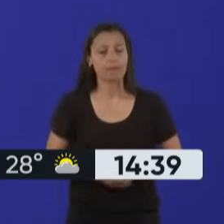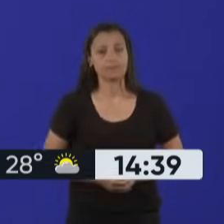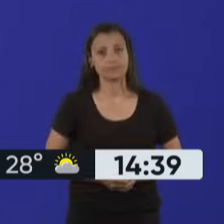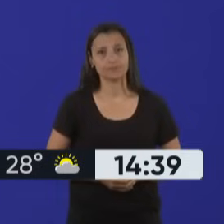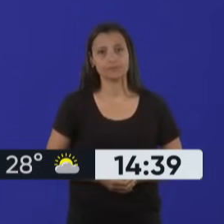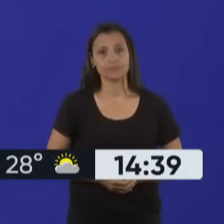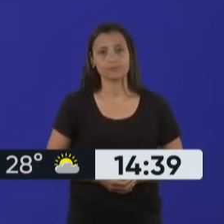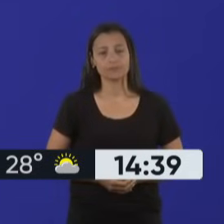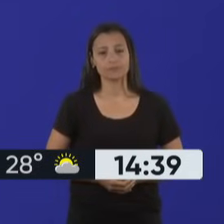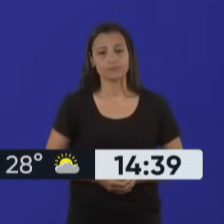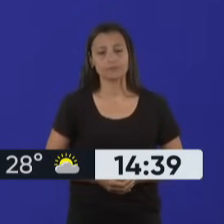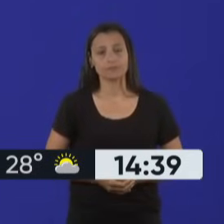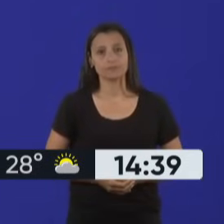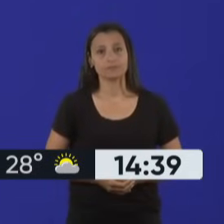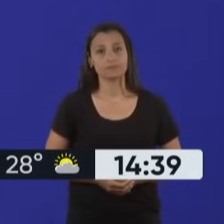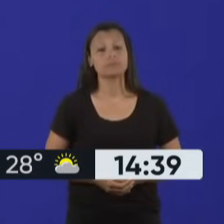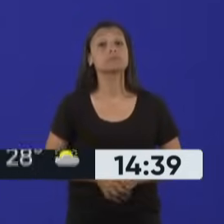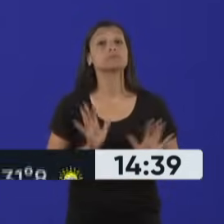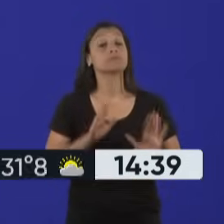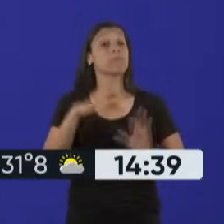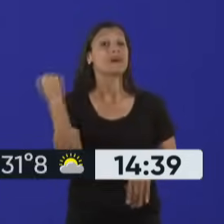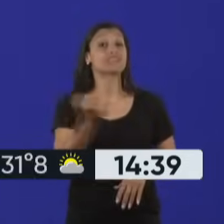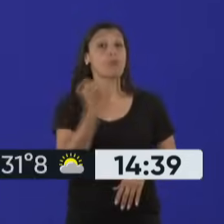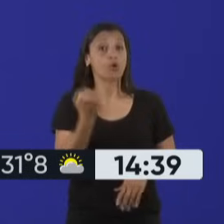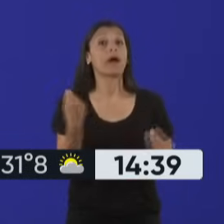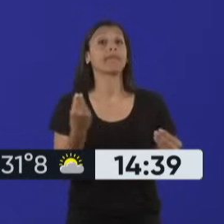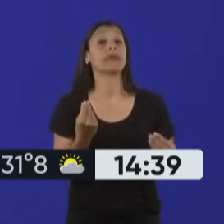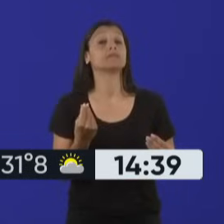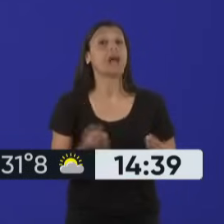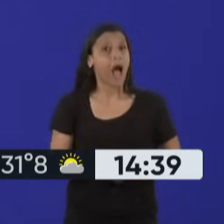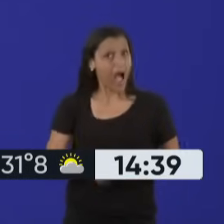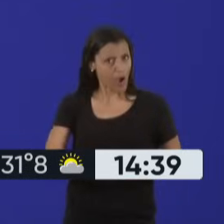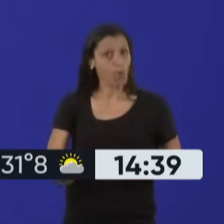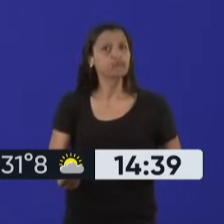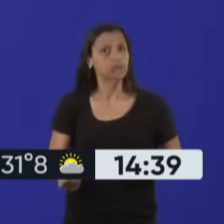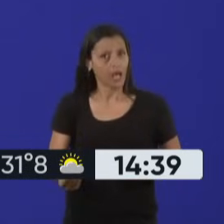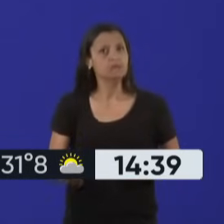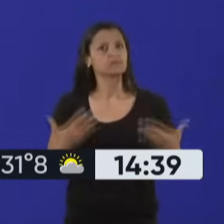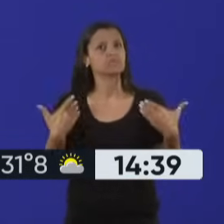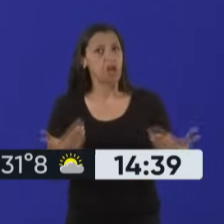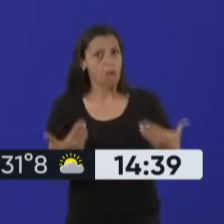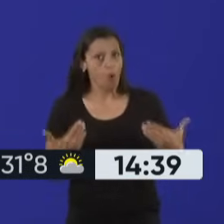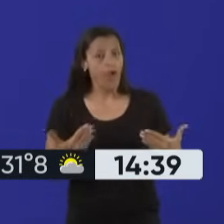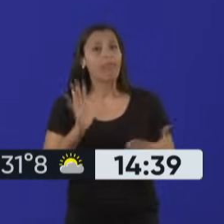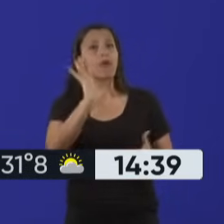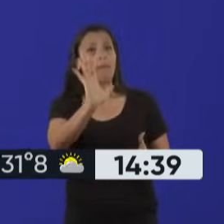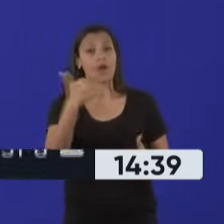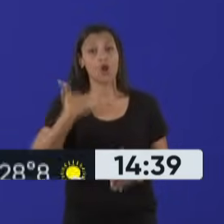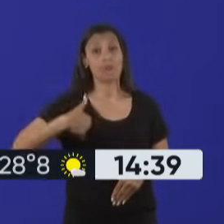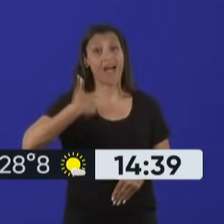Y lo más interesante entonces es que el ajuste sí puede ser expansivo. Argentina igual tiene